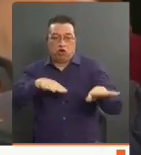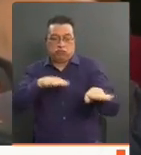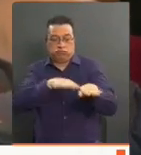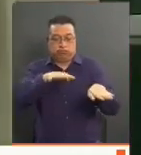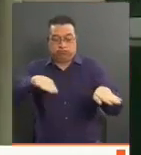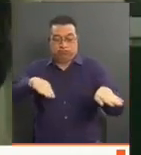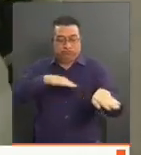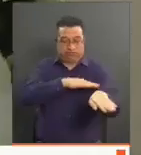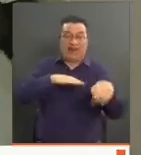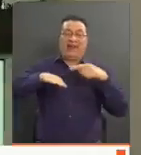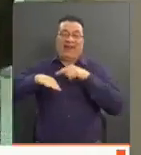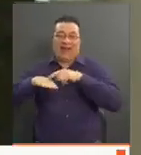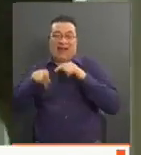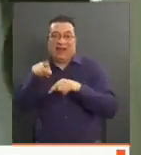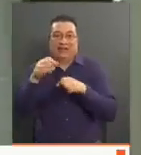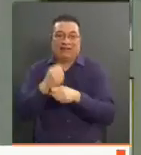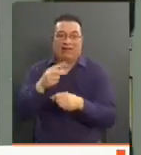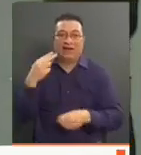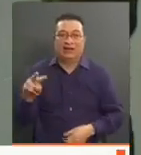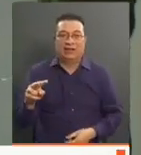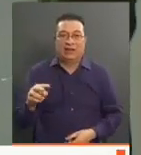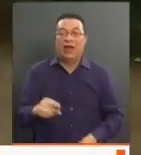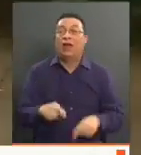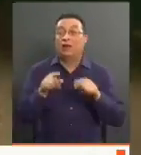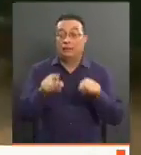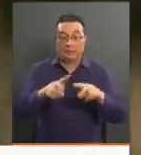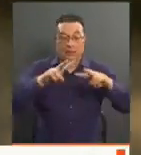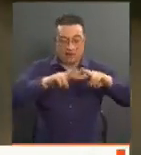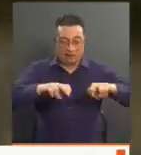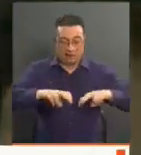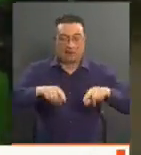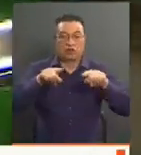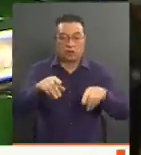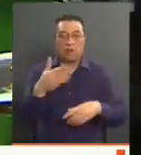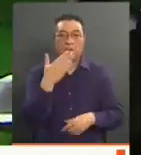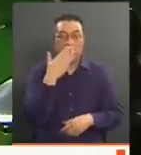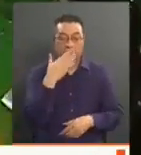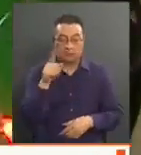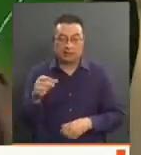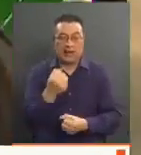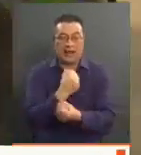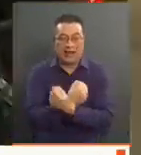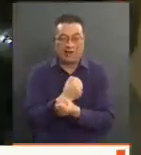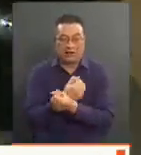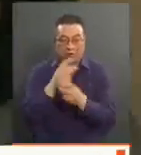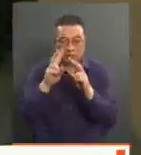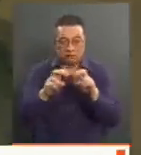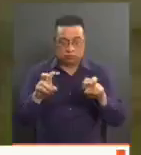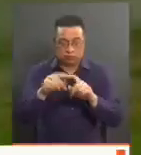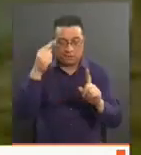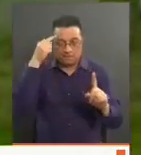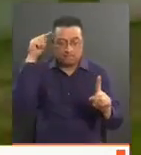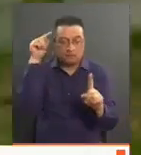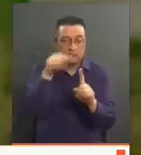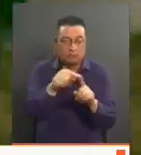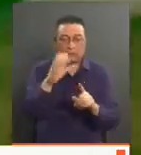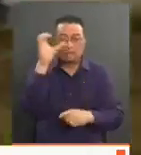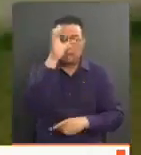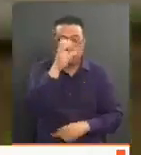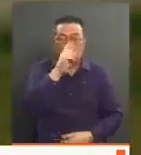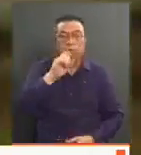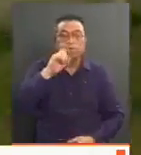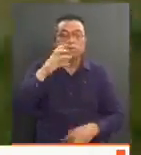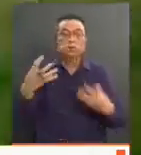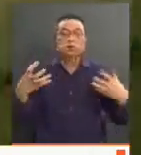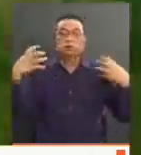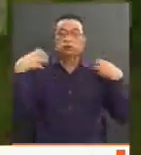presidente de la República. De esa manera, la investigación quedó a cargo de equipos especializados de carabineros, con el principal objetivo de dar con los responsables de